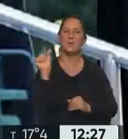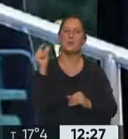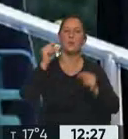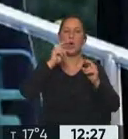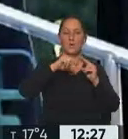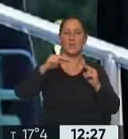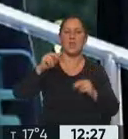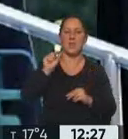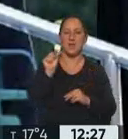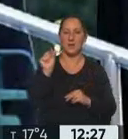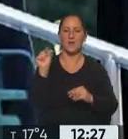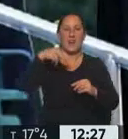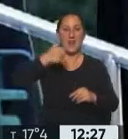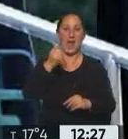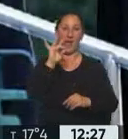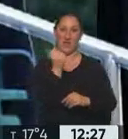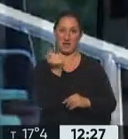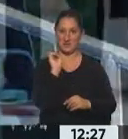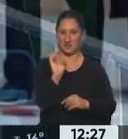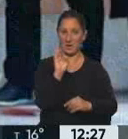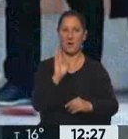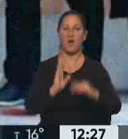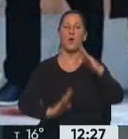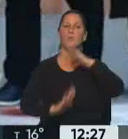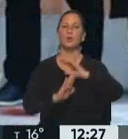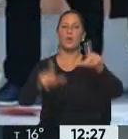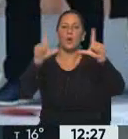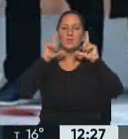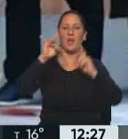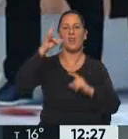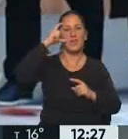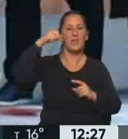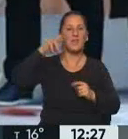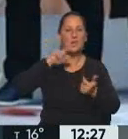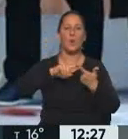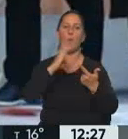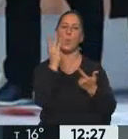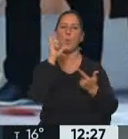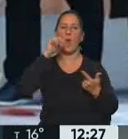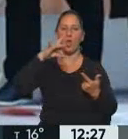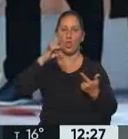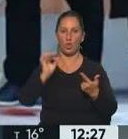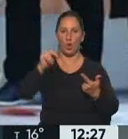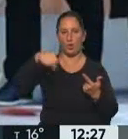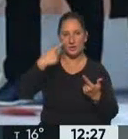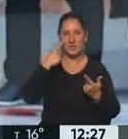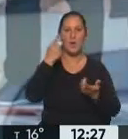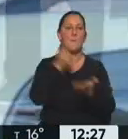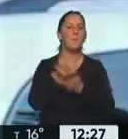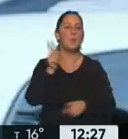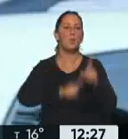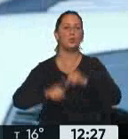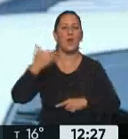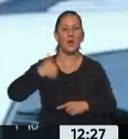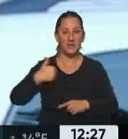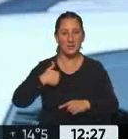serie Nada, una serie que tendrá como protagonista a De Niro junto a Luis Brandoni, de productores argentinos. Esta